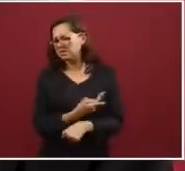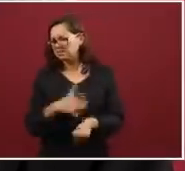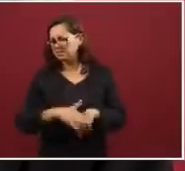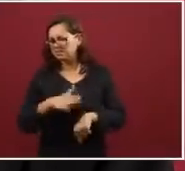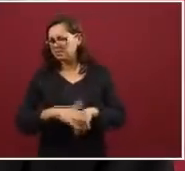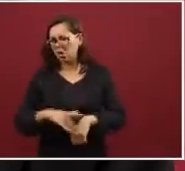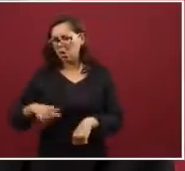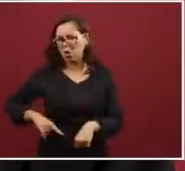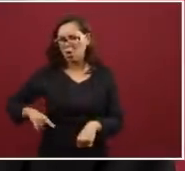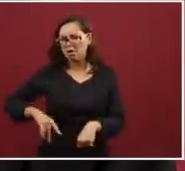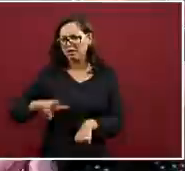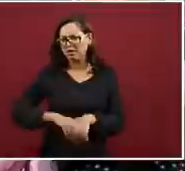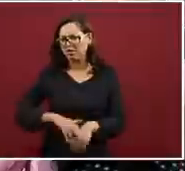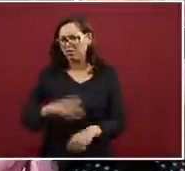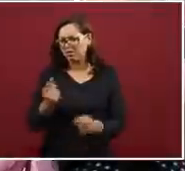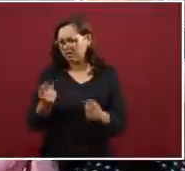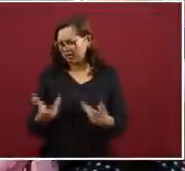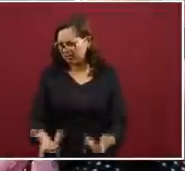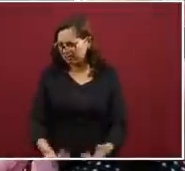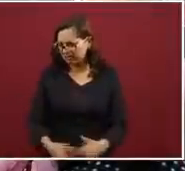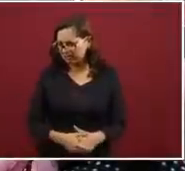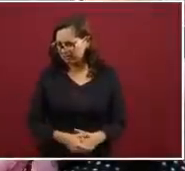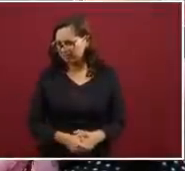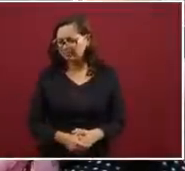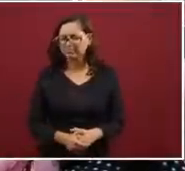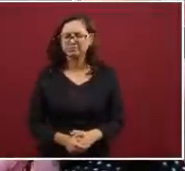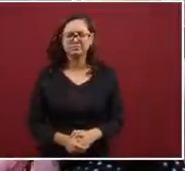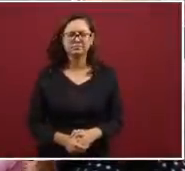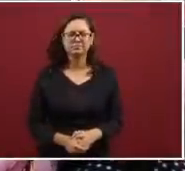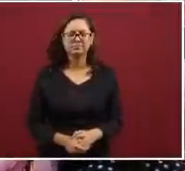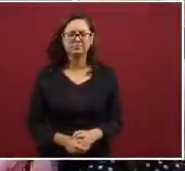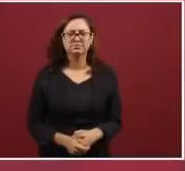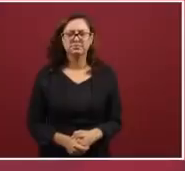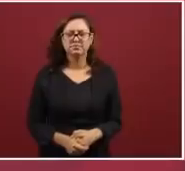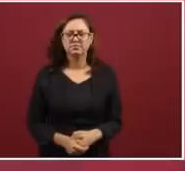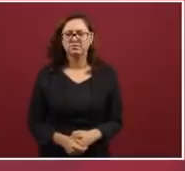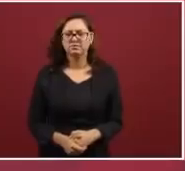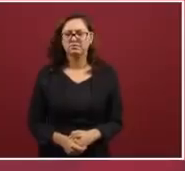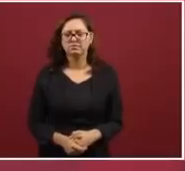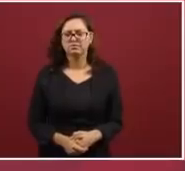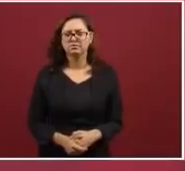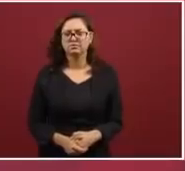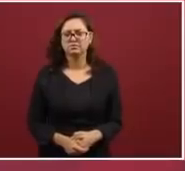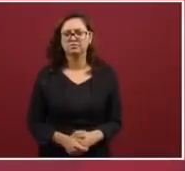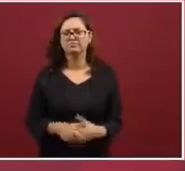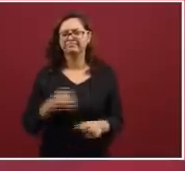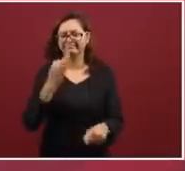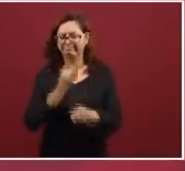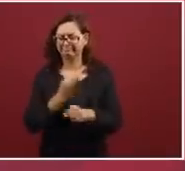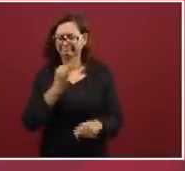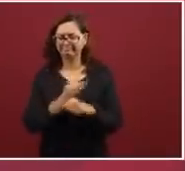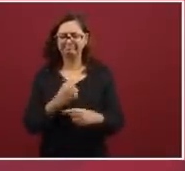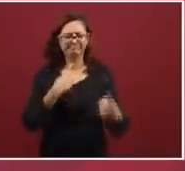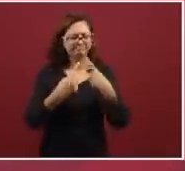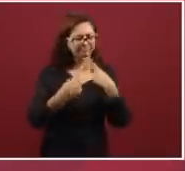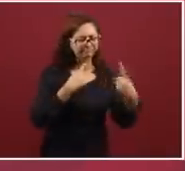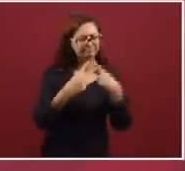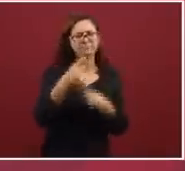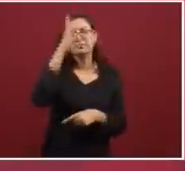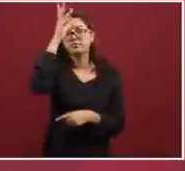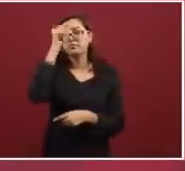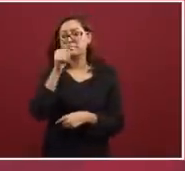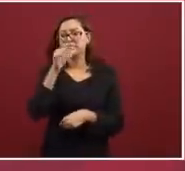los gobernadores en este sentido? Mire, se está llegando a un acuerdo y lo que más